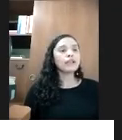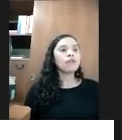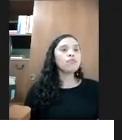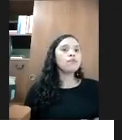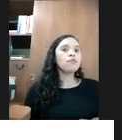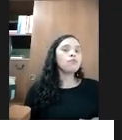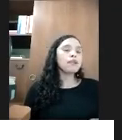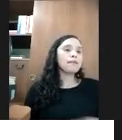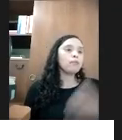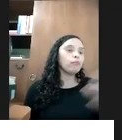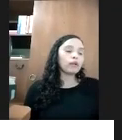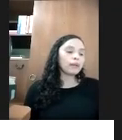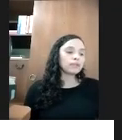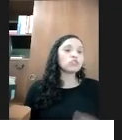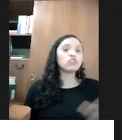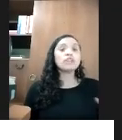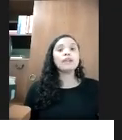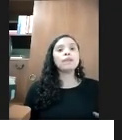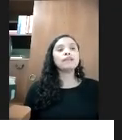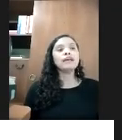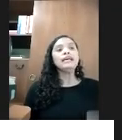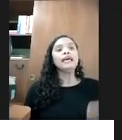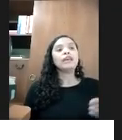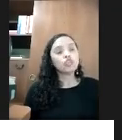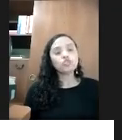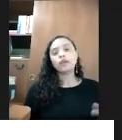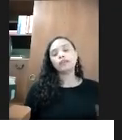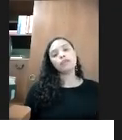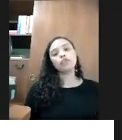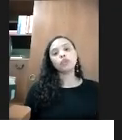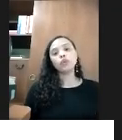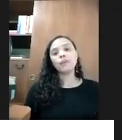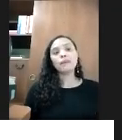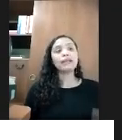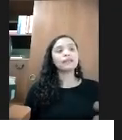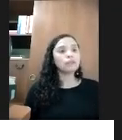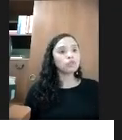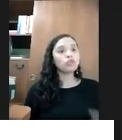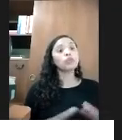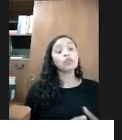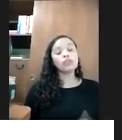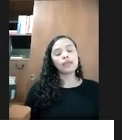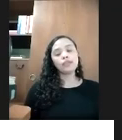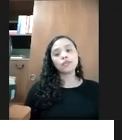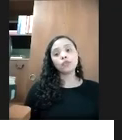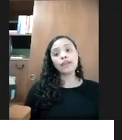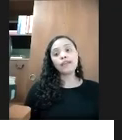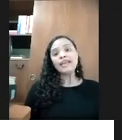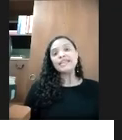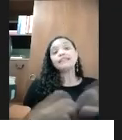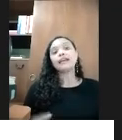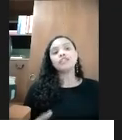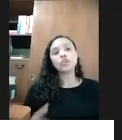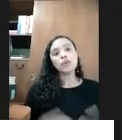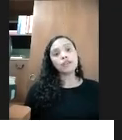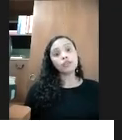tienen una representación considerable en la muestra, terminó sus estudios de primaria, terminó sus estudios de secundaria y